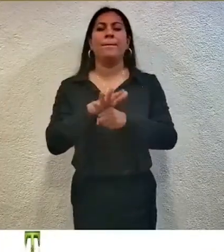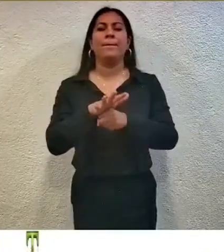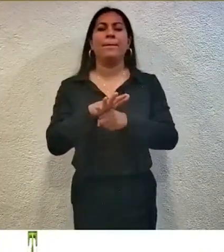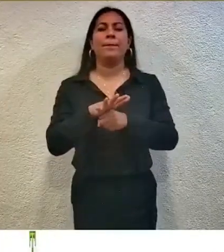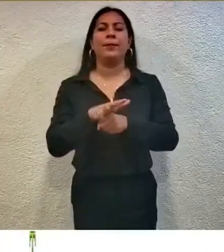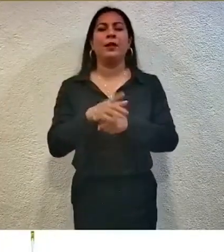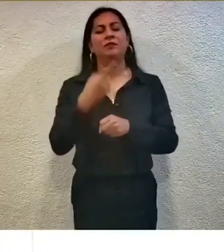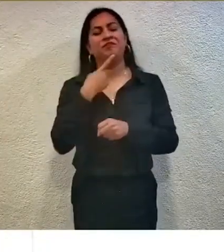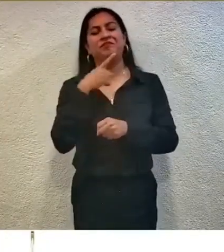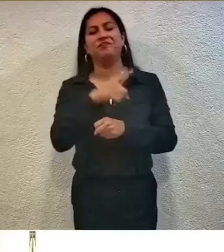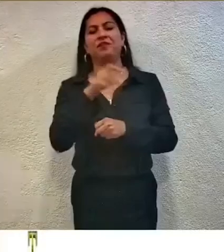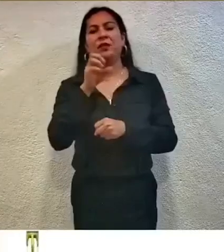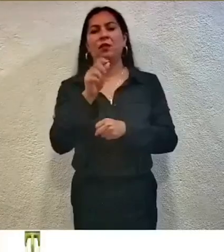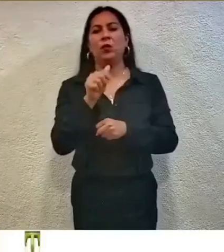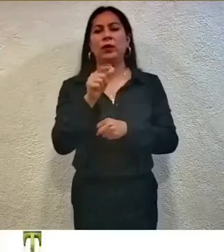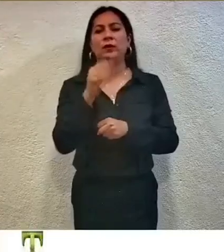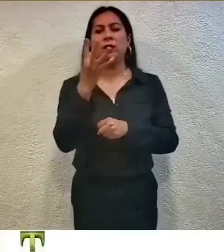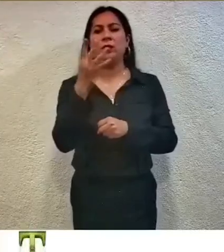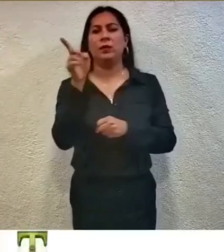de apelación